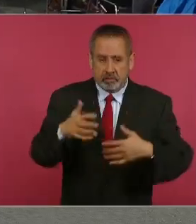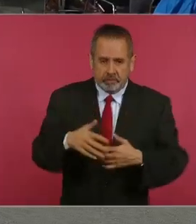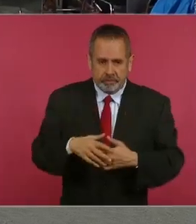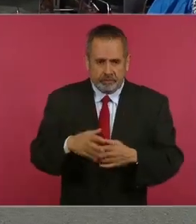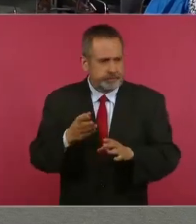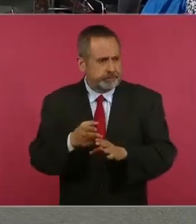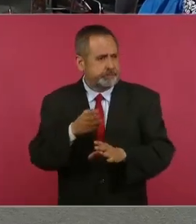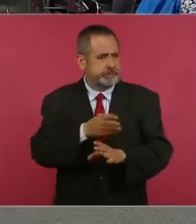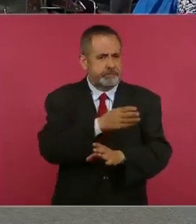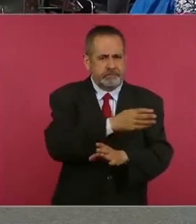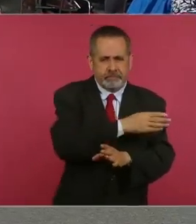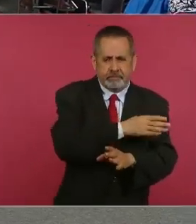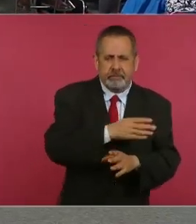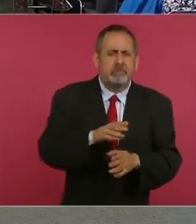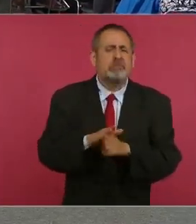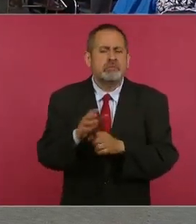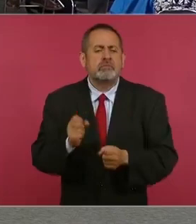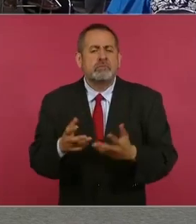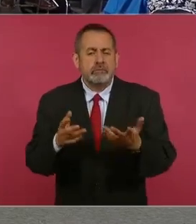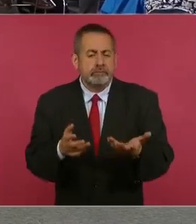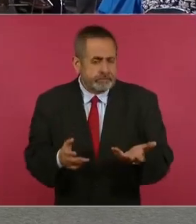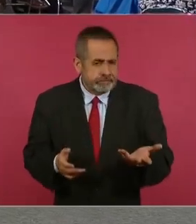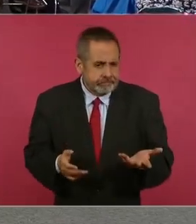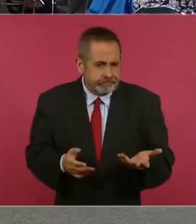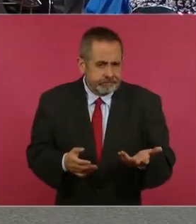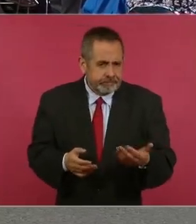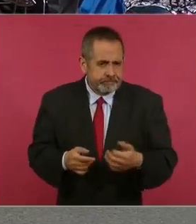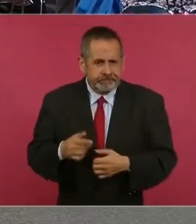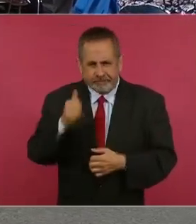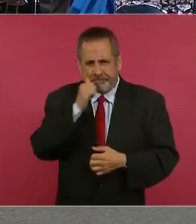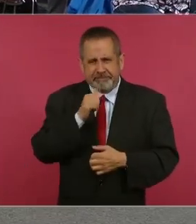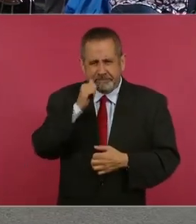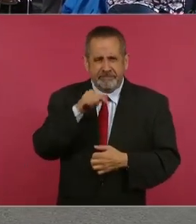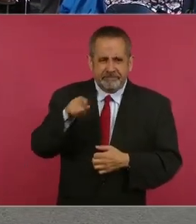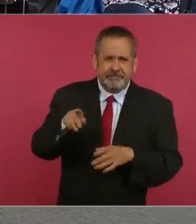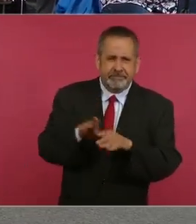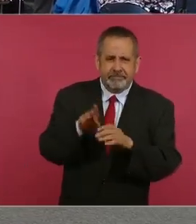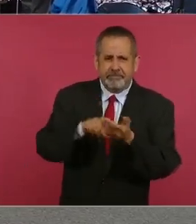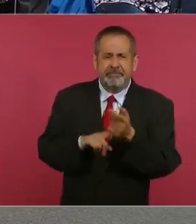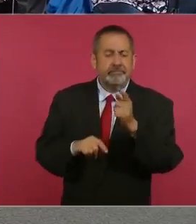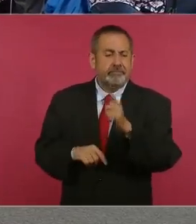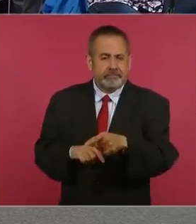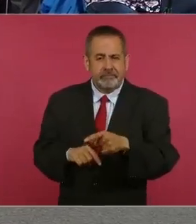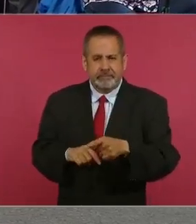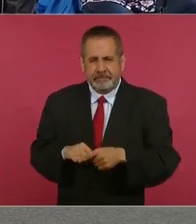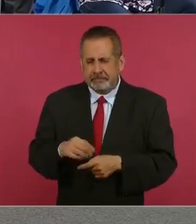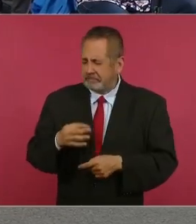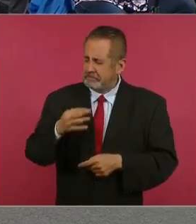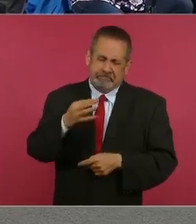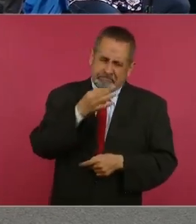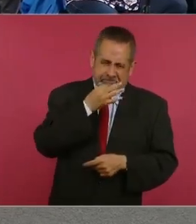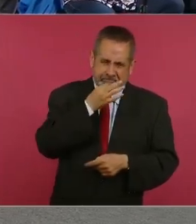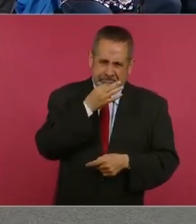antecedentes hay de cómo se precipita tan rápido.